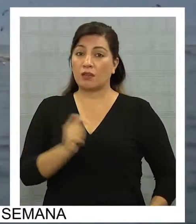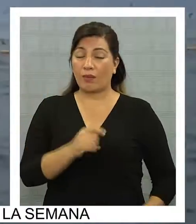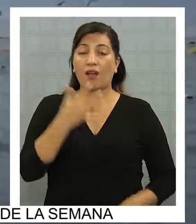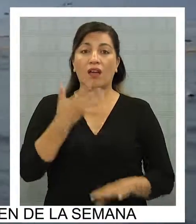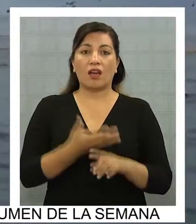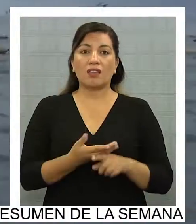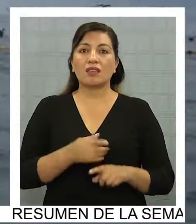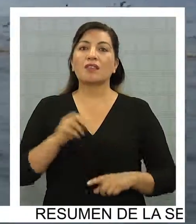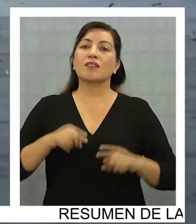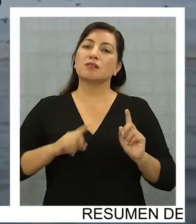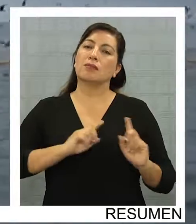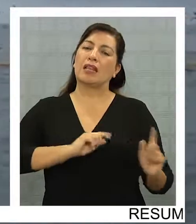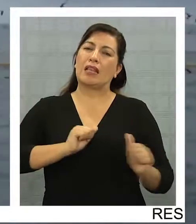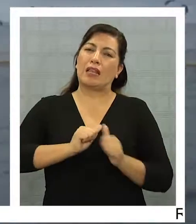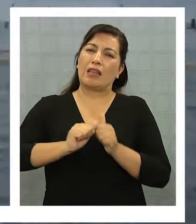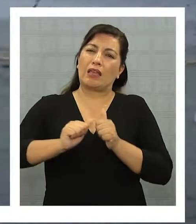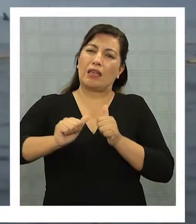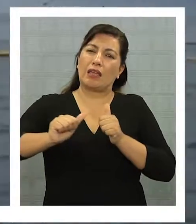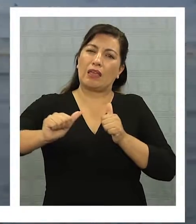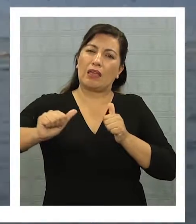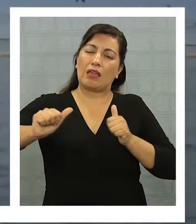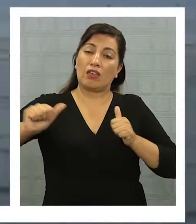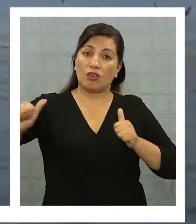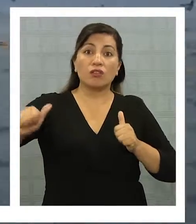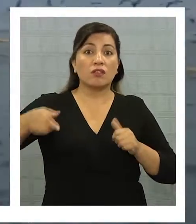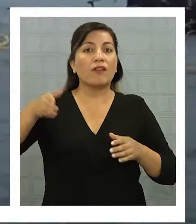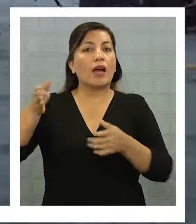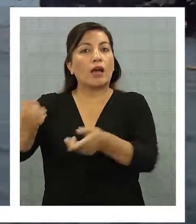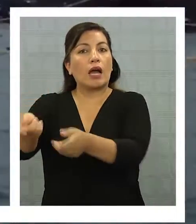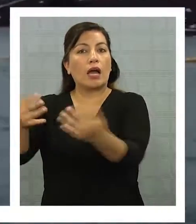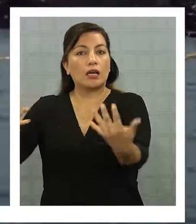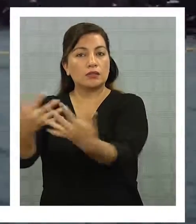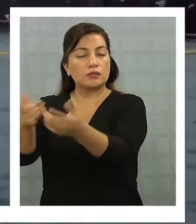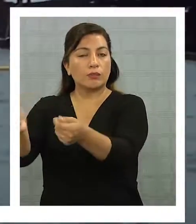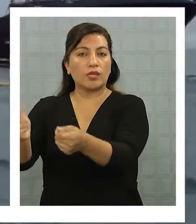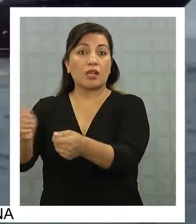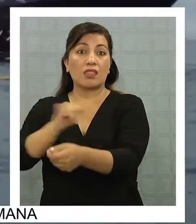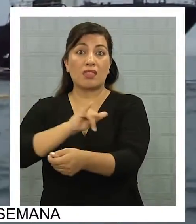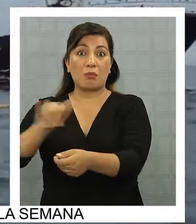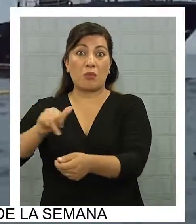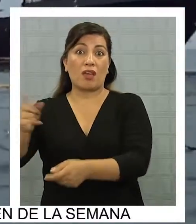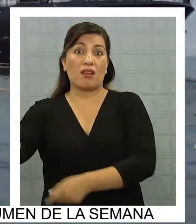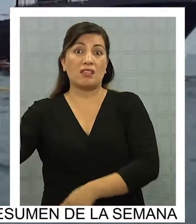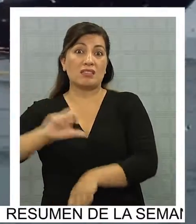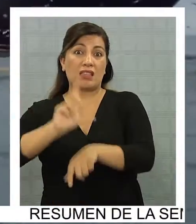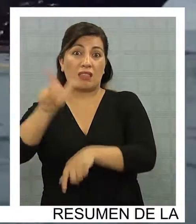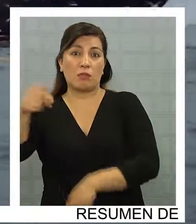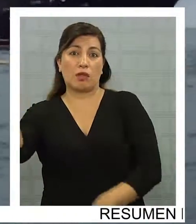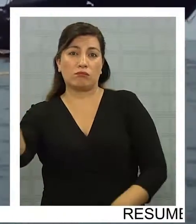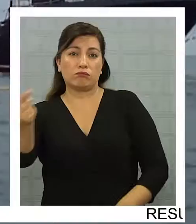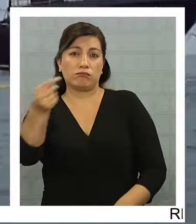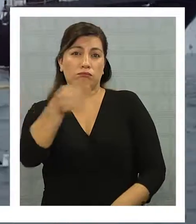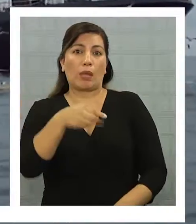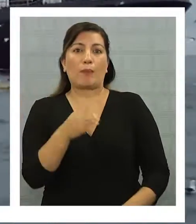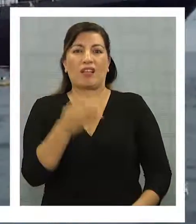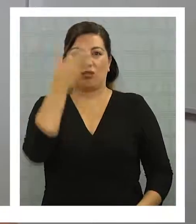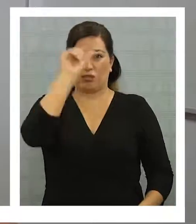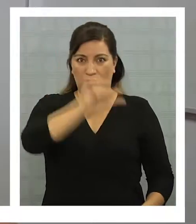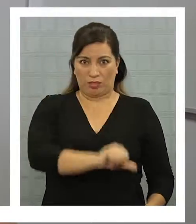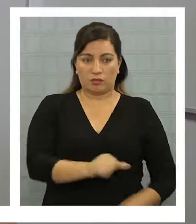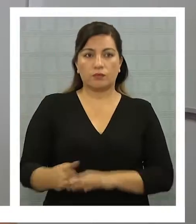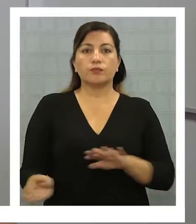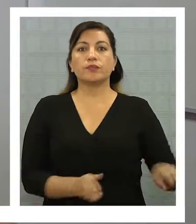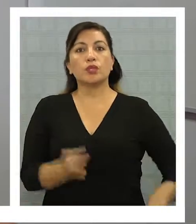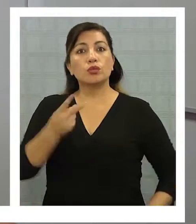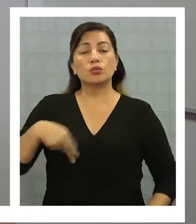pescar en otras regiones del país y demorarse tanto en llegar a puerto que obviamente el pescado llega podrido. Nosotros